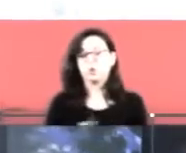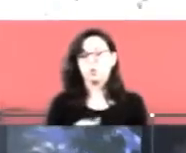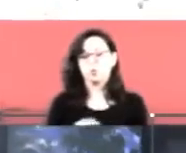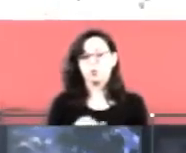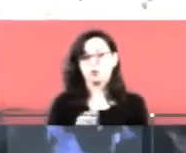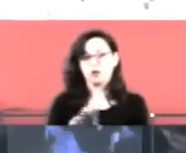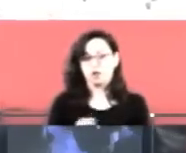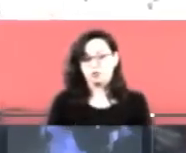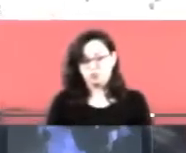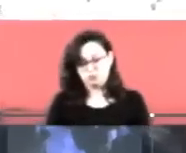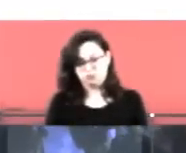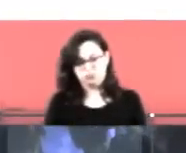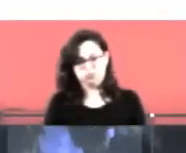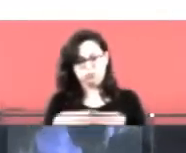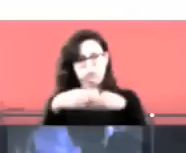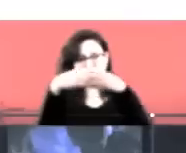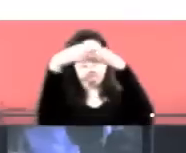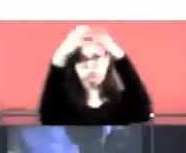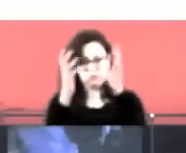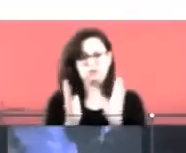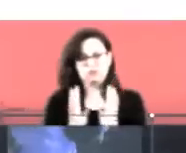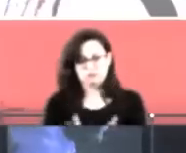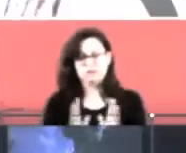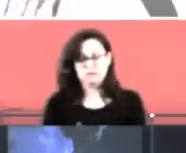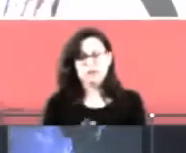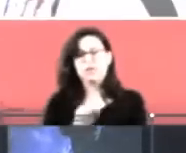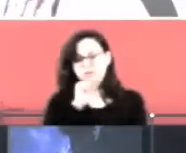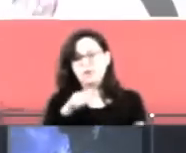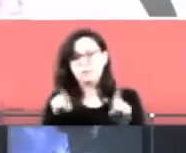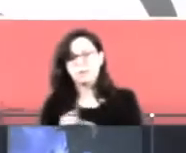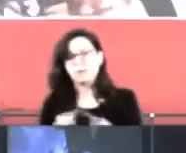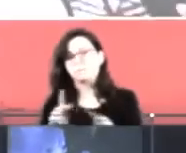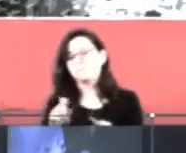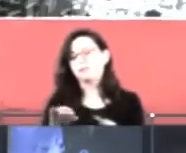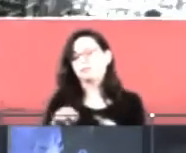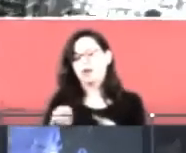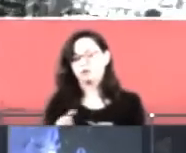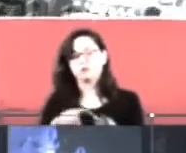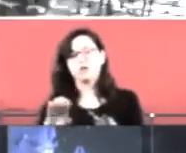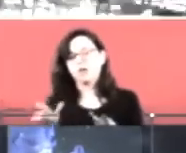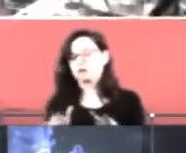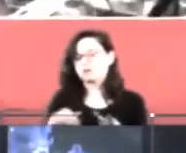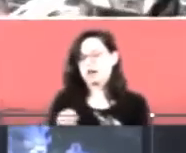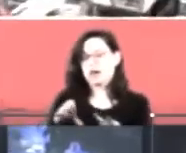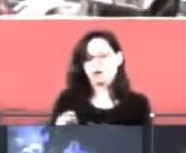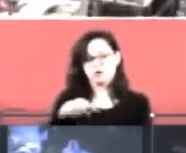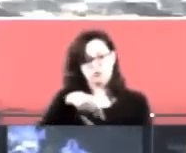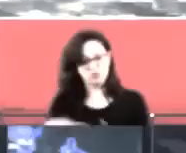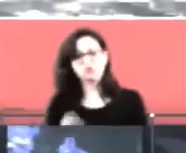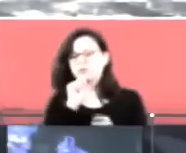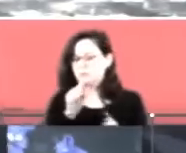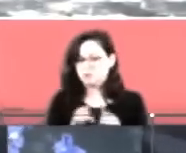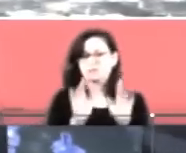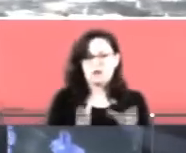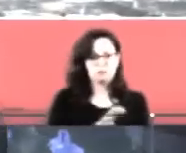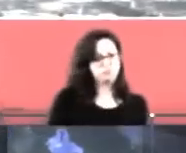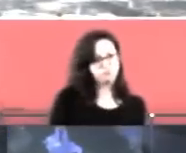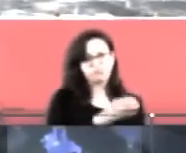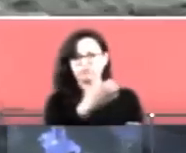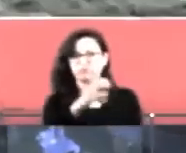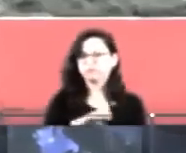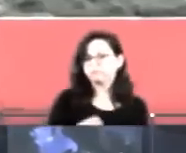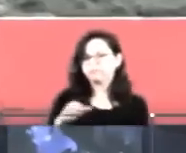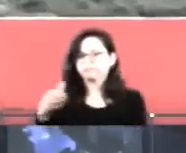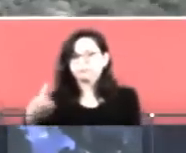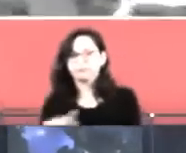por ejemplo, un sistema de cogeneración que va a producir 340 megawatts. Cuando nos metemos dijimos, tenemos que dejar